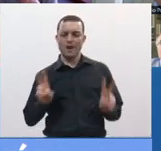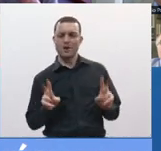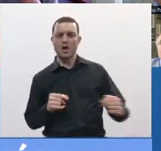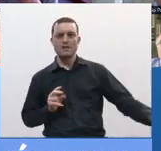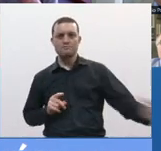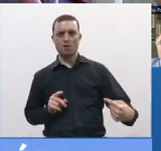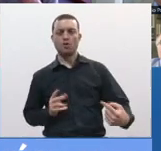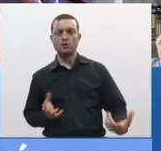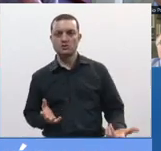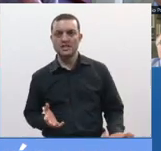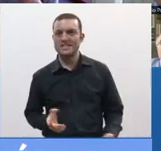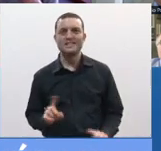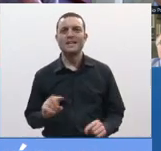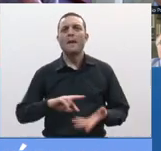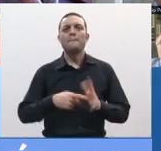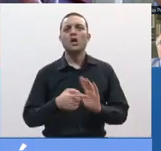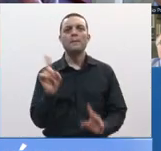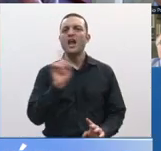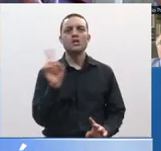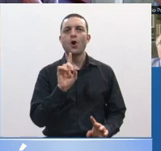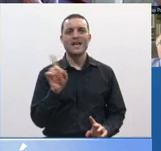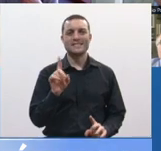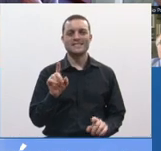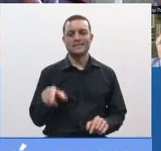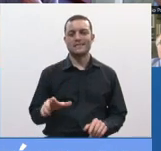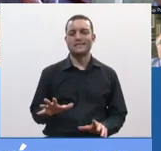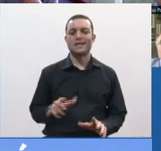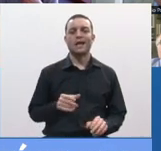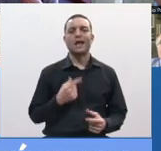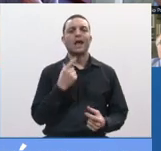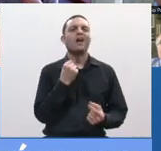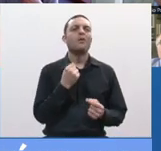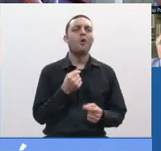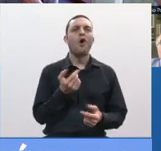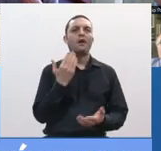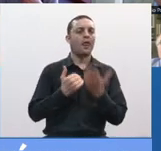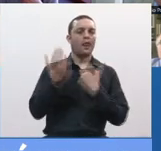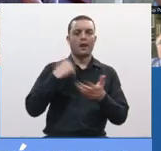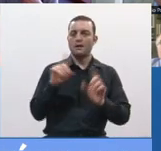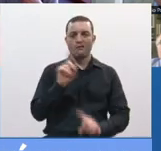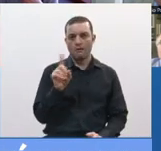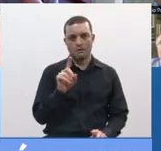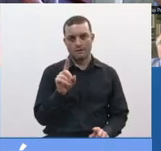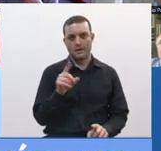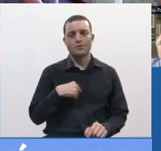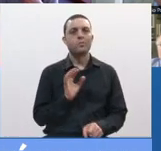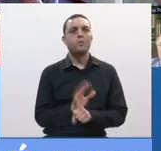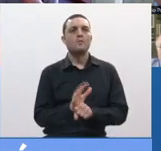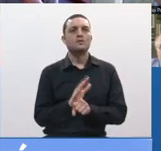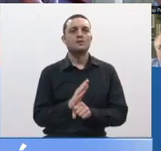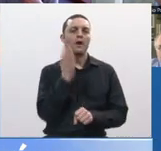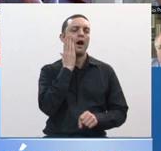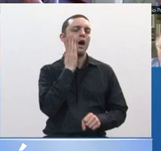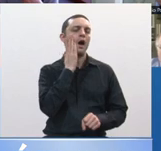es este tema, este es el disfraz que se utiliza. El disfraz que se utiliza es ese, de que